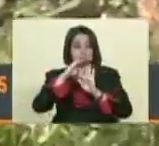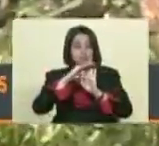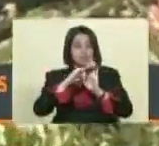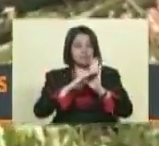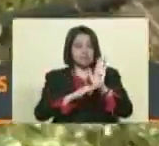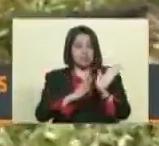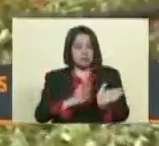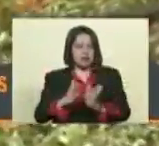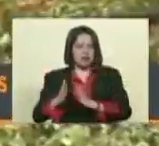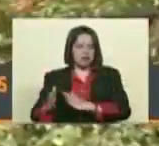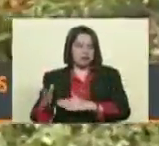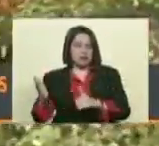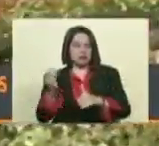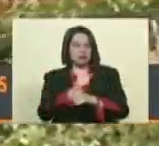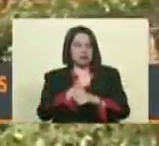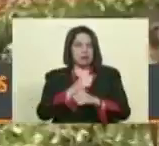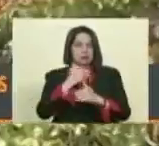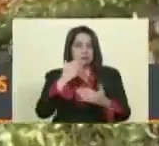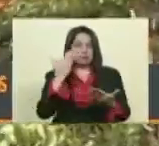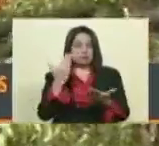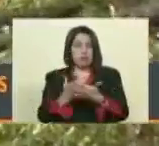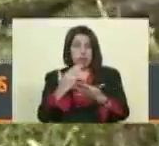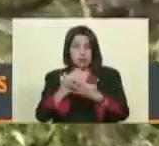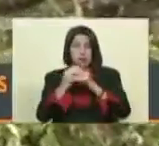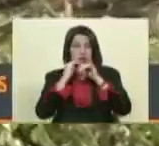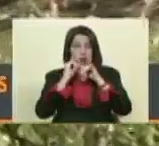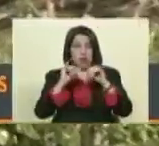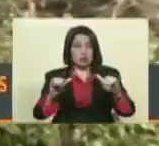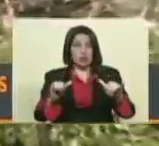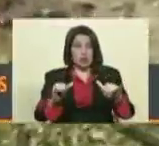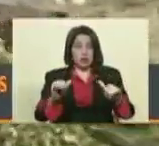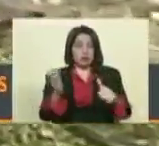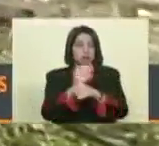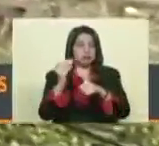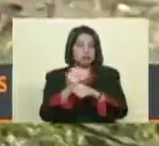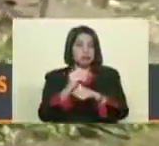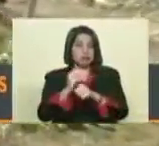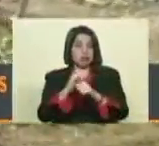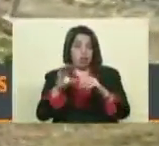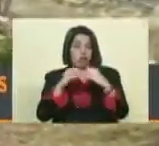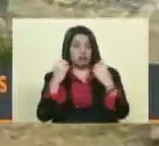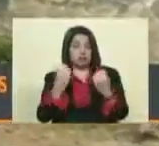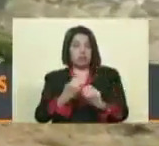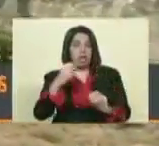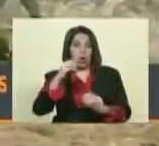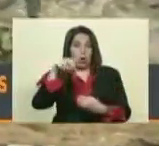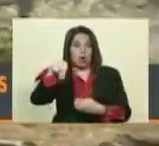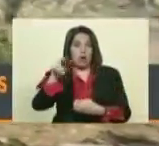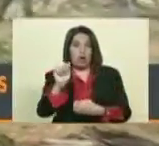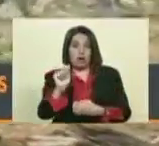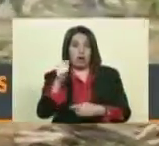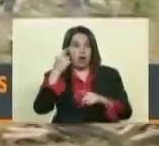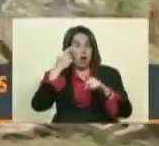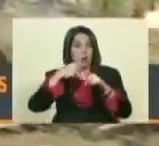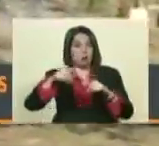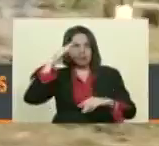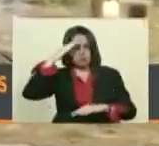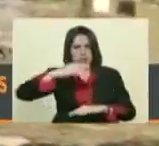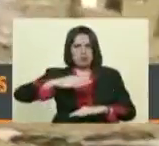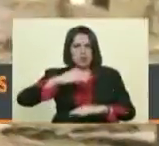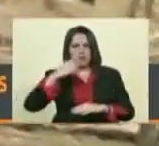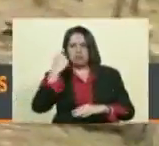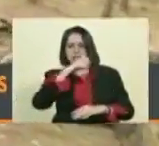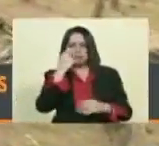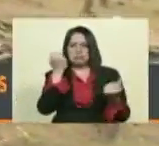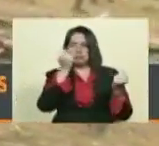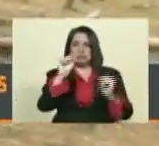esta operación se logró gracias a informaciones aportadas tanto por la Oficina Nacional Antidrogas como por el Comando Nacional Antidrogas de